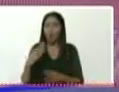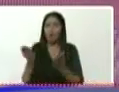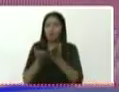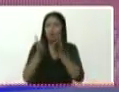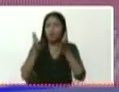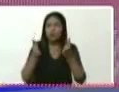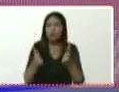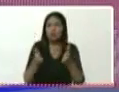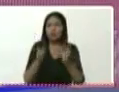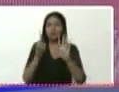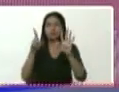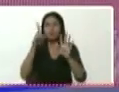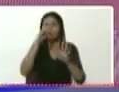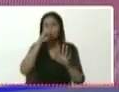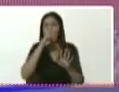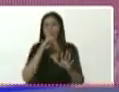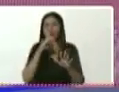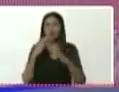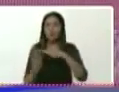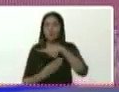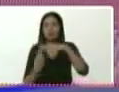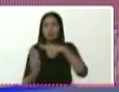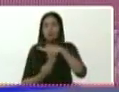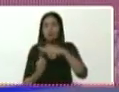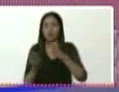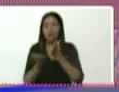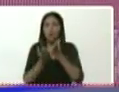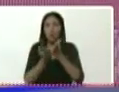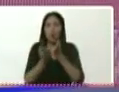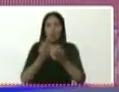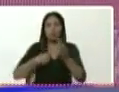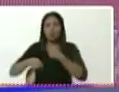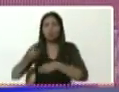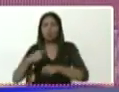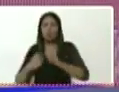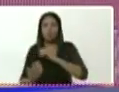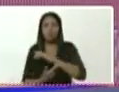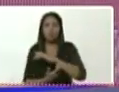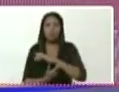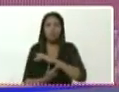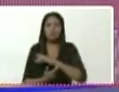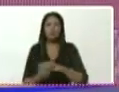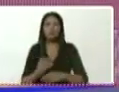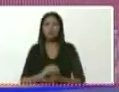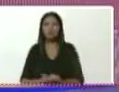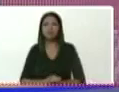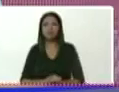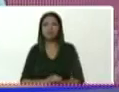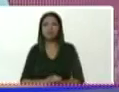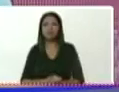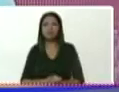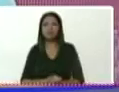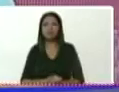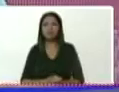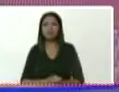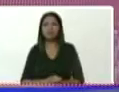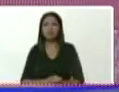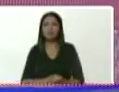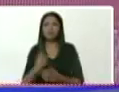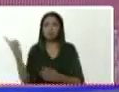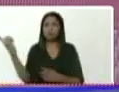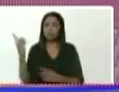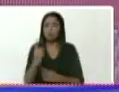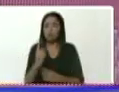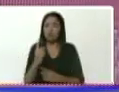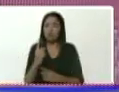estudiante de sexto año de bachillerato en la Escuela Técnica Comercial Vicente de Sucre y Urbaneja de Cumaná. Viene de